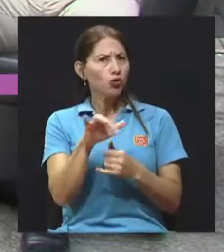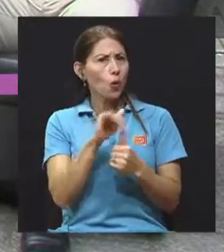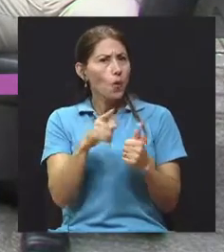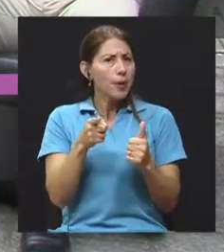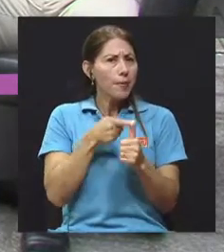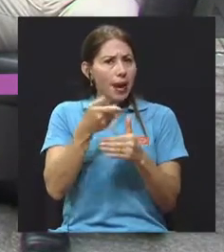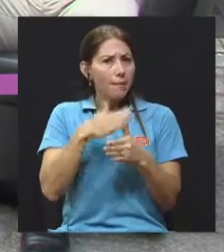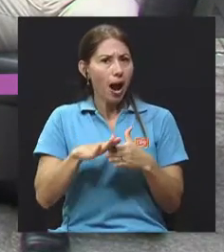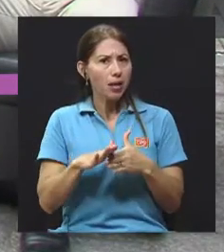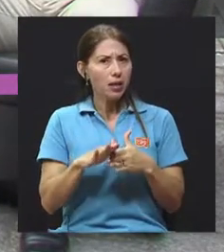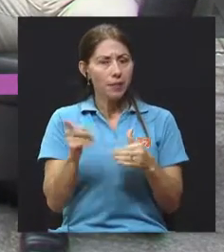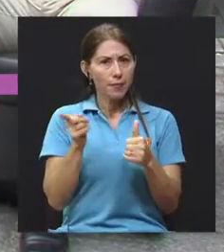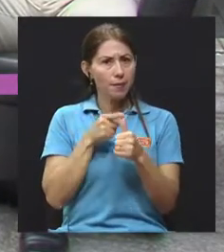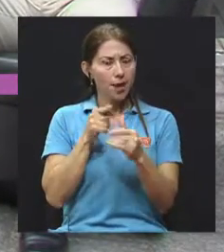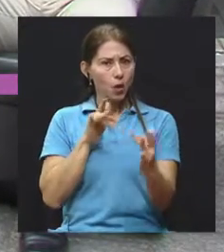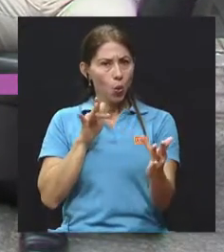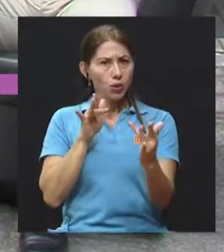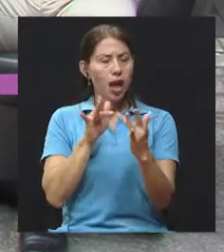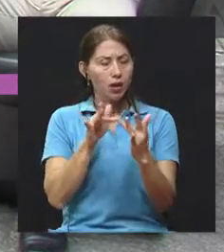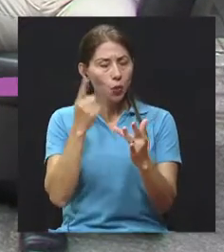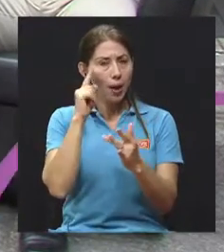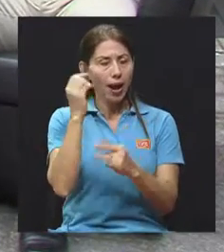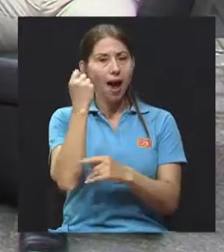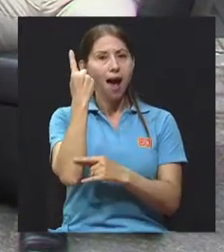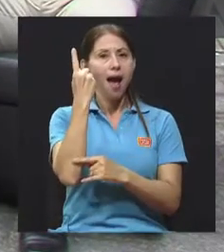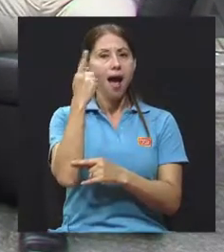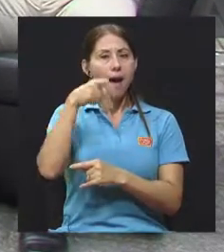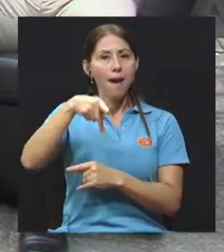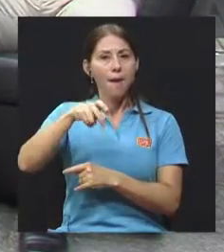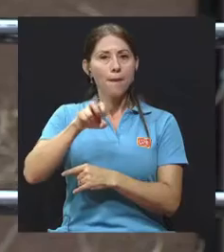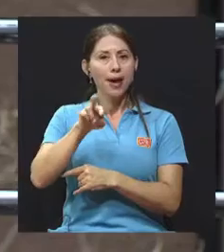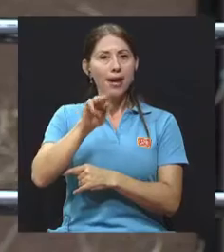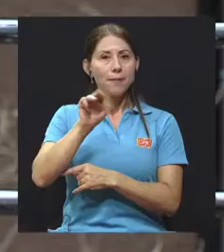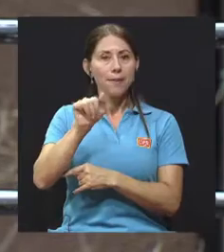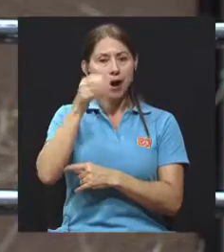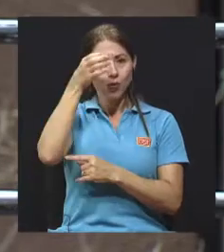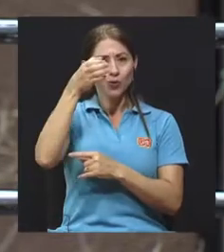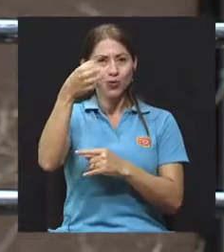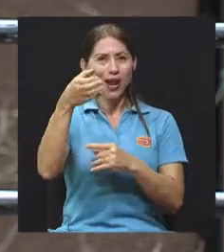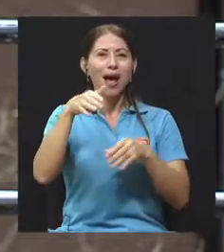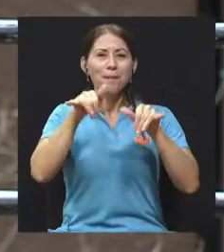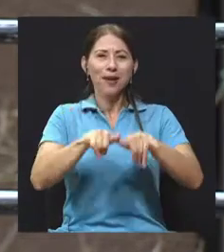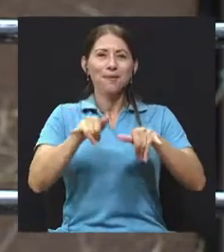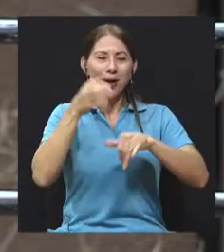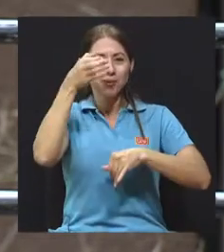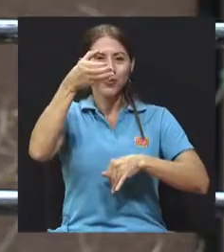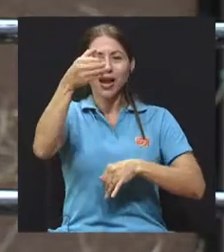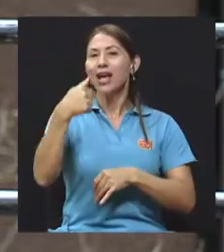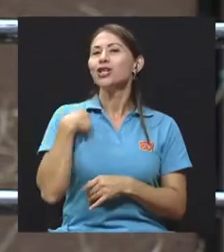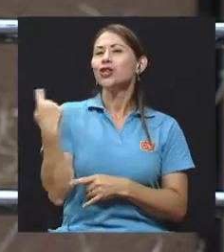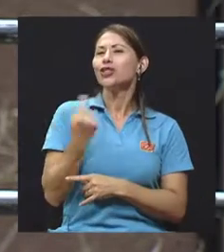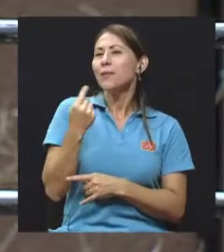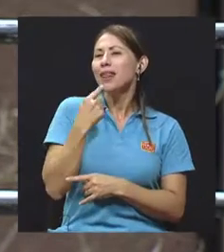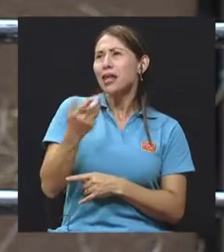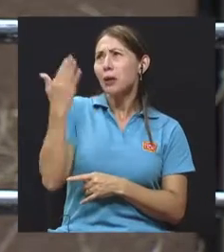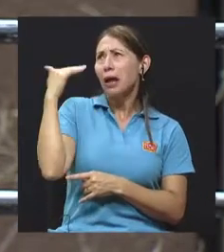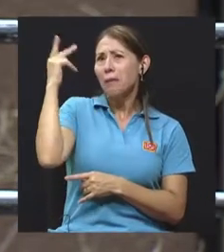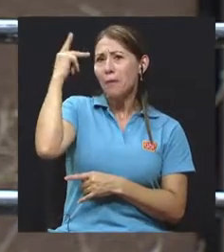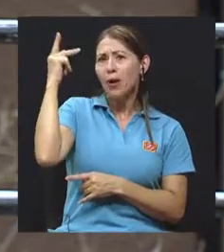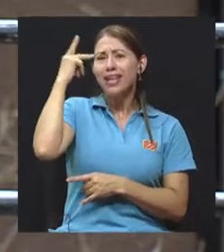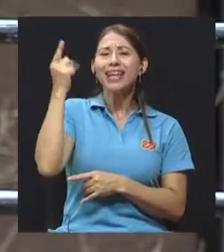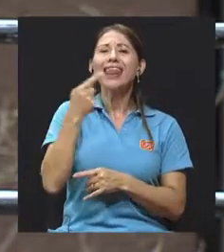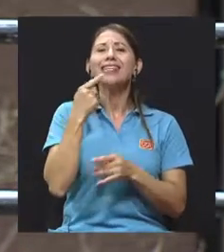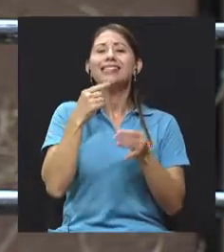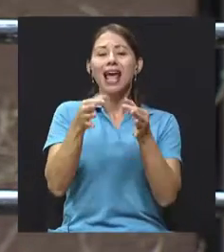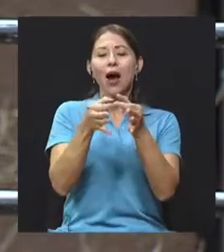o el primer contacto que uno tiene con esto de la permacultura. Yo siempre digo que es como una muletilla que había en la política de hace unos